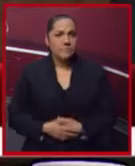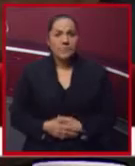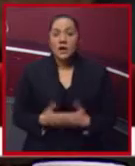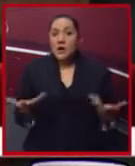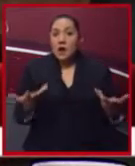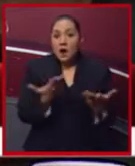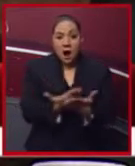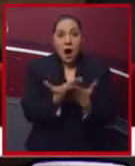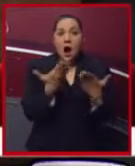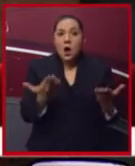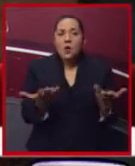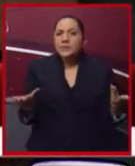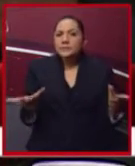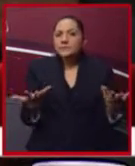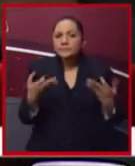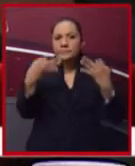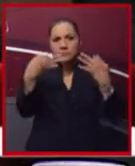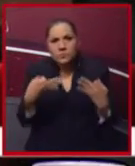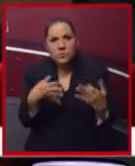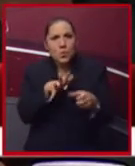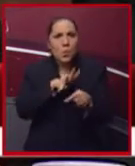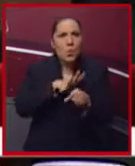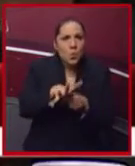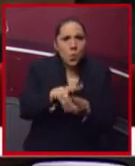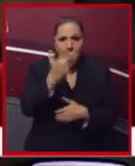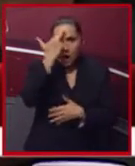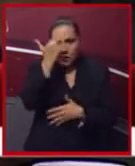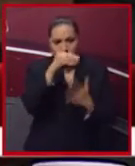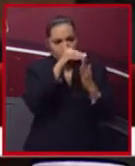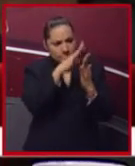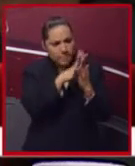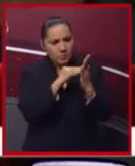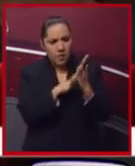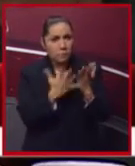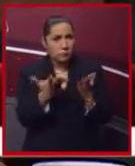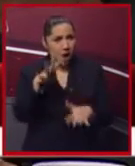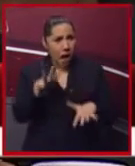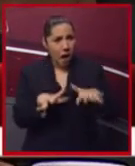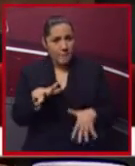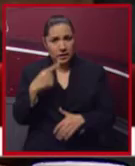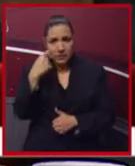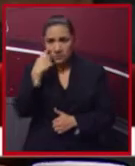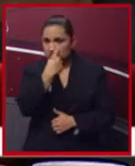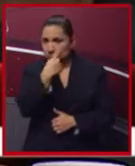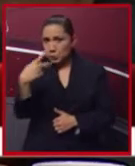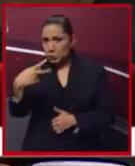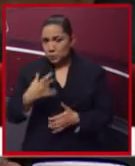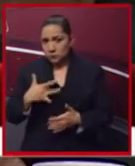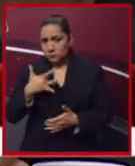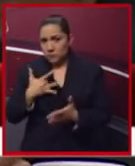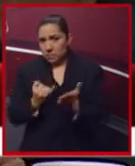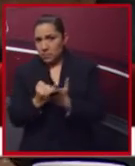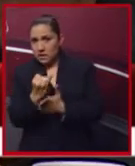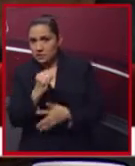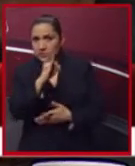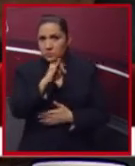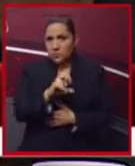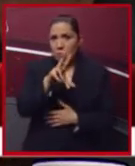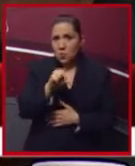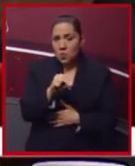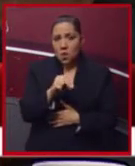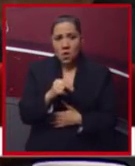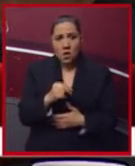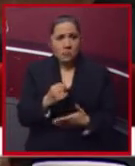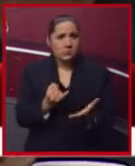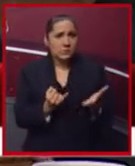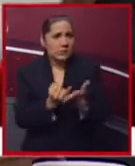la medida de prisión preventiva oficiosa. Sobre la necesidad, este principio exige que se examinen